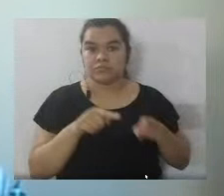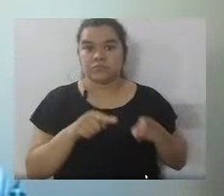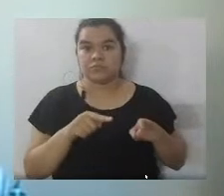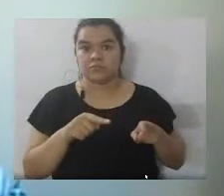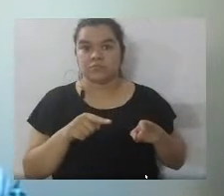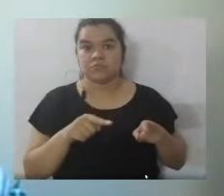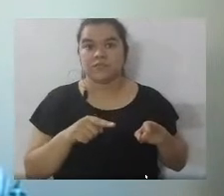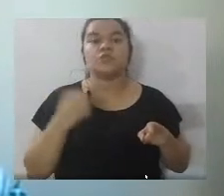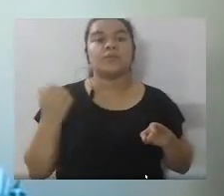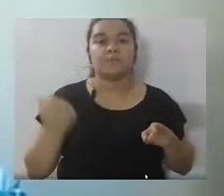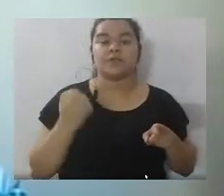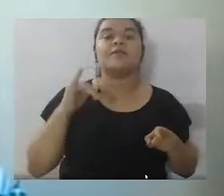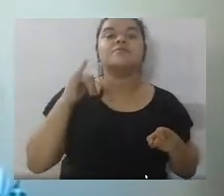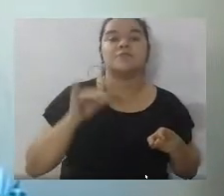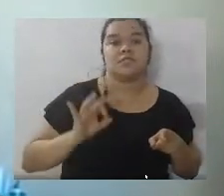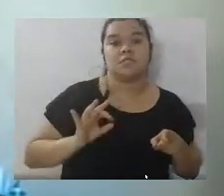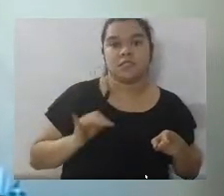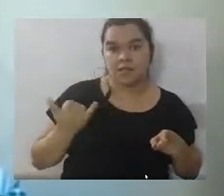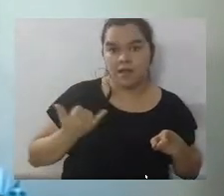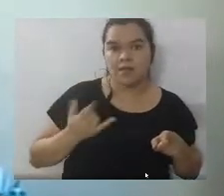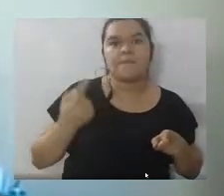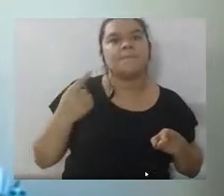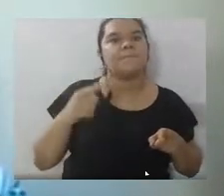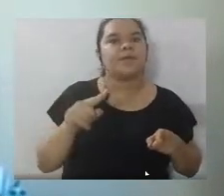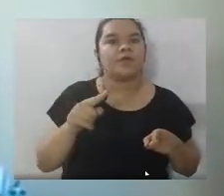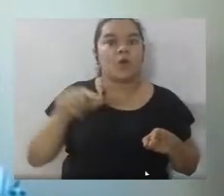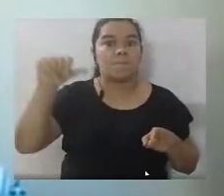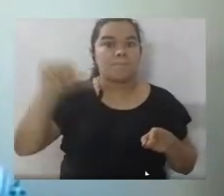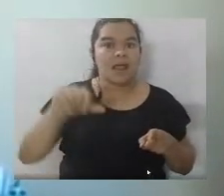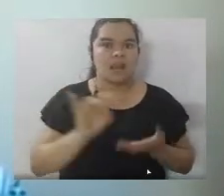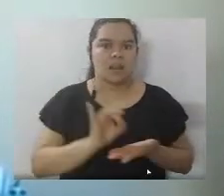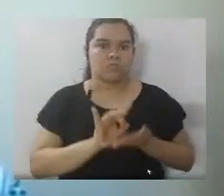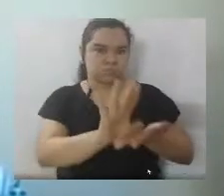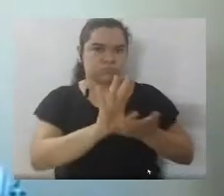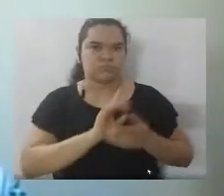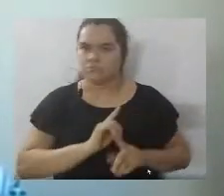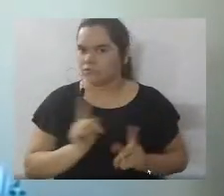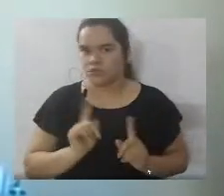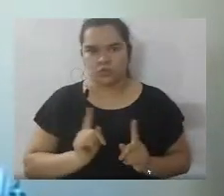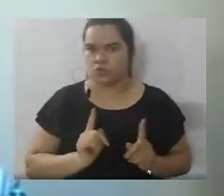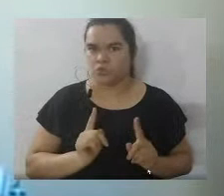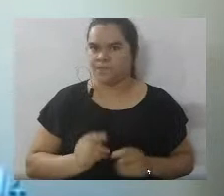o mejorándolo según los resultados que encuentren. ¿Sí?